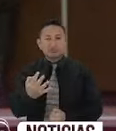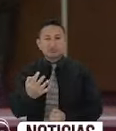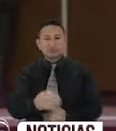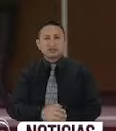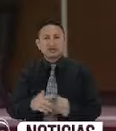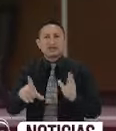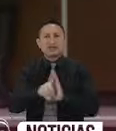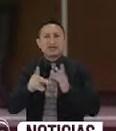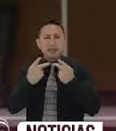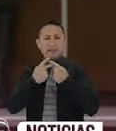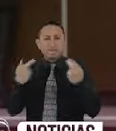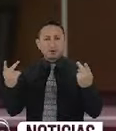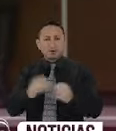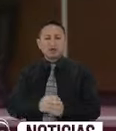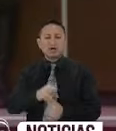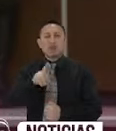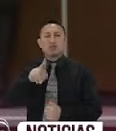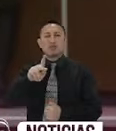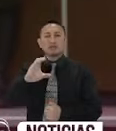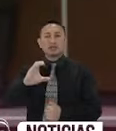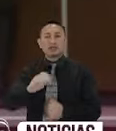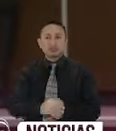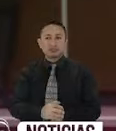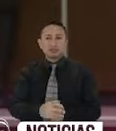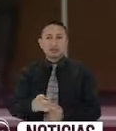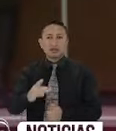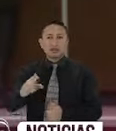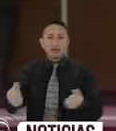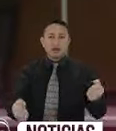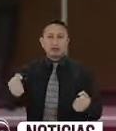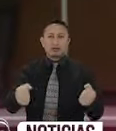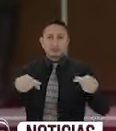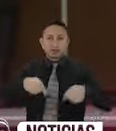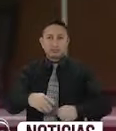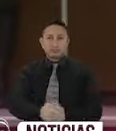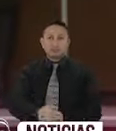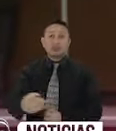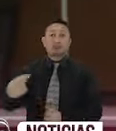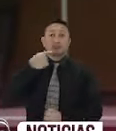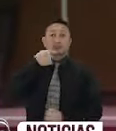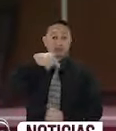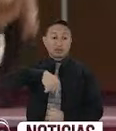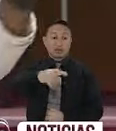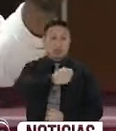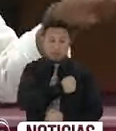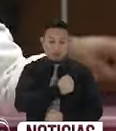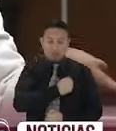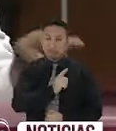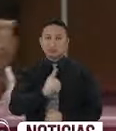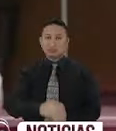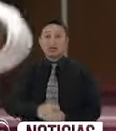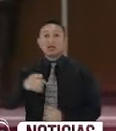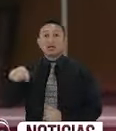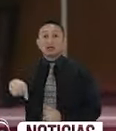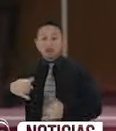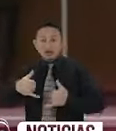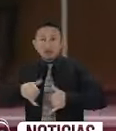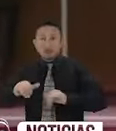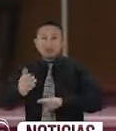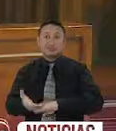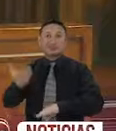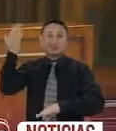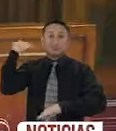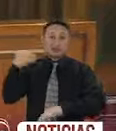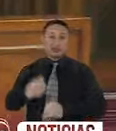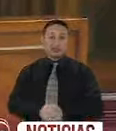se cuentan UPCs, no se cuentan patrulleros. Todo lo que vino a decir aquí no es obra de ella. Ella está ejecutando lo que le dejó Zapata.